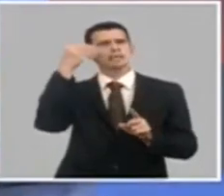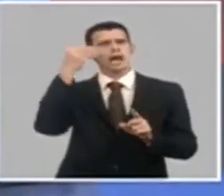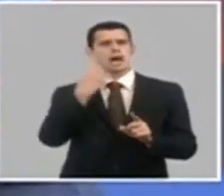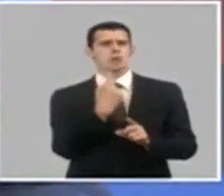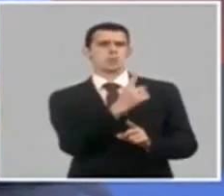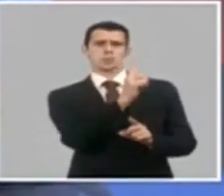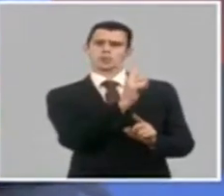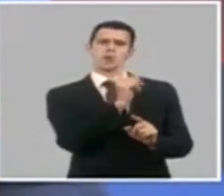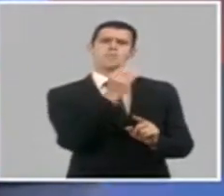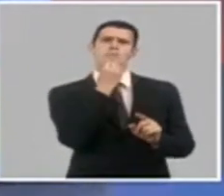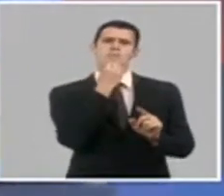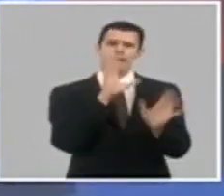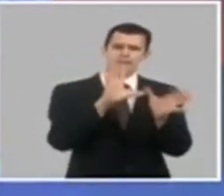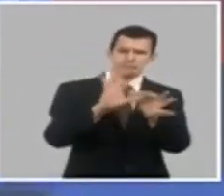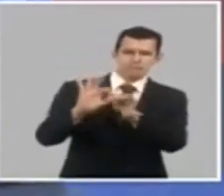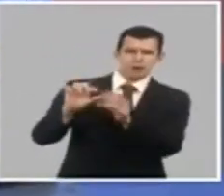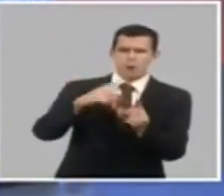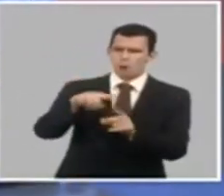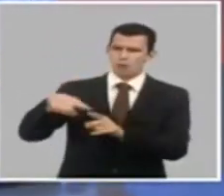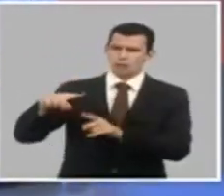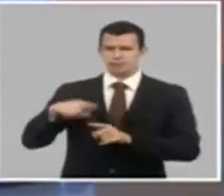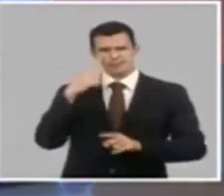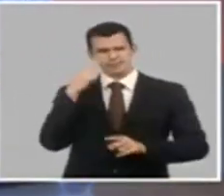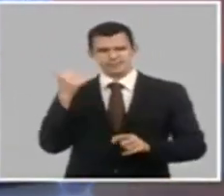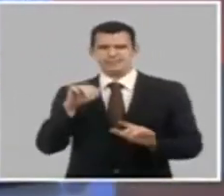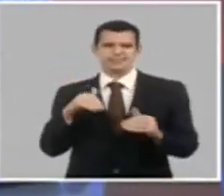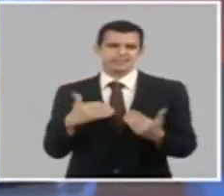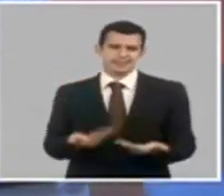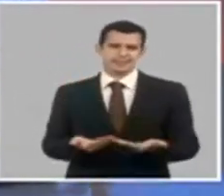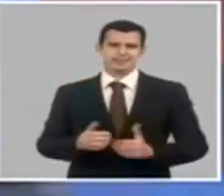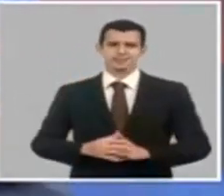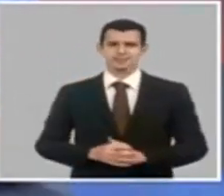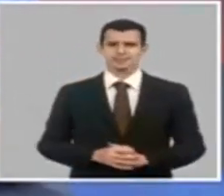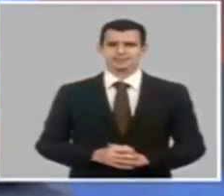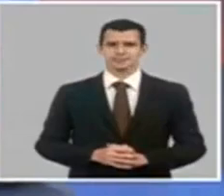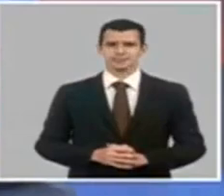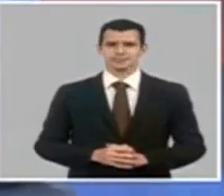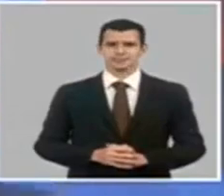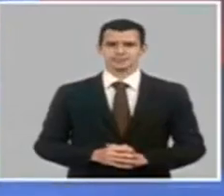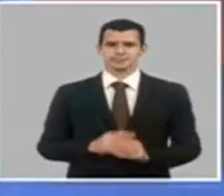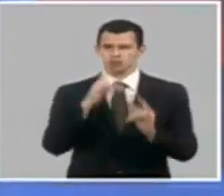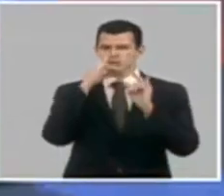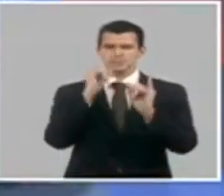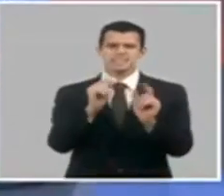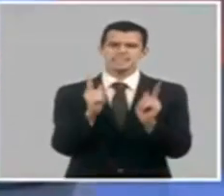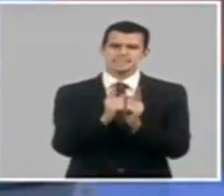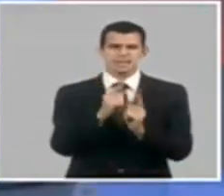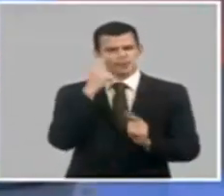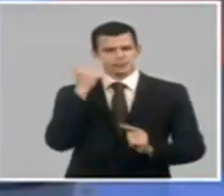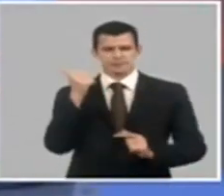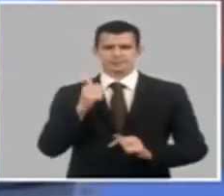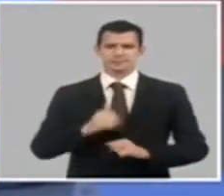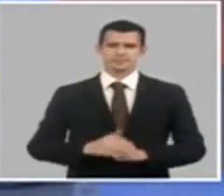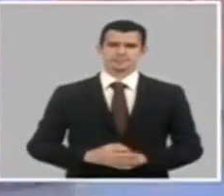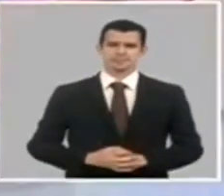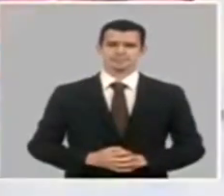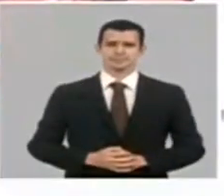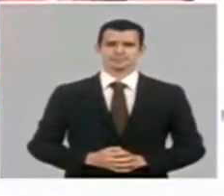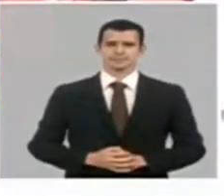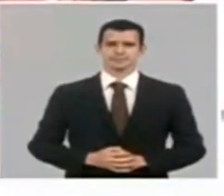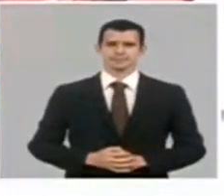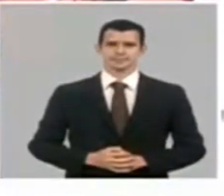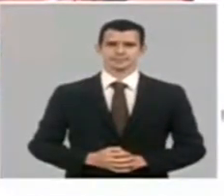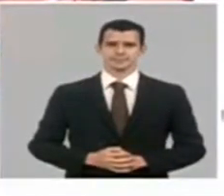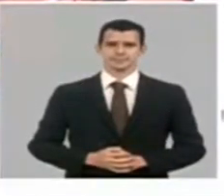de qué se trata bueno vamos a empezar a ver el cable de la agencia ap en cuestión y compartirlo con ustedes